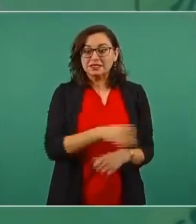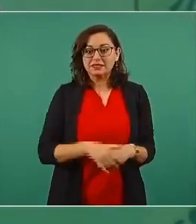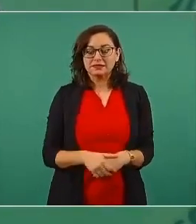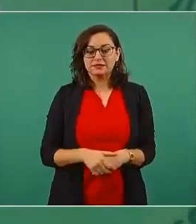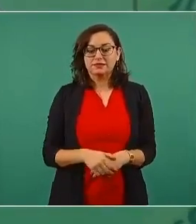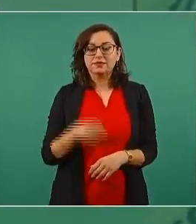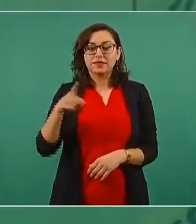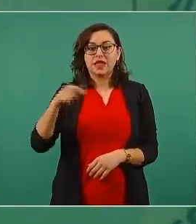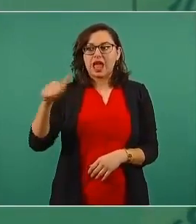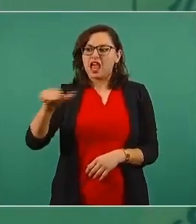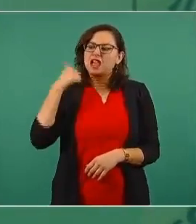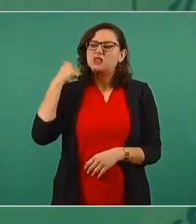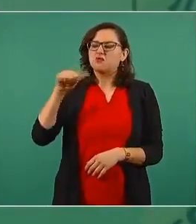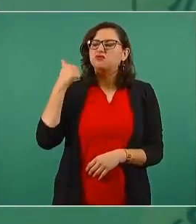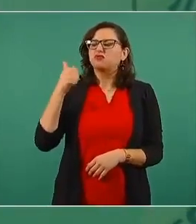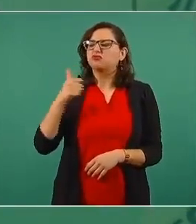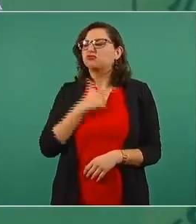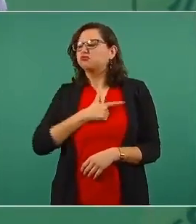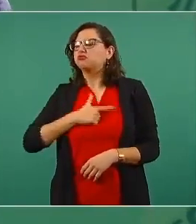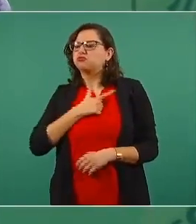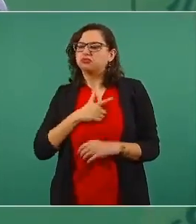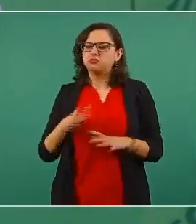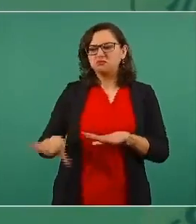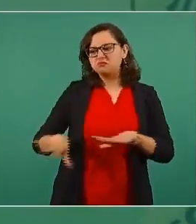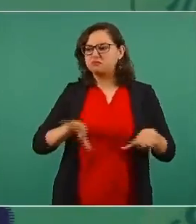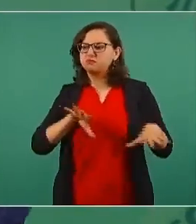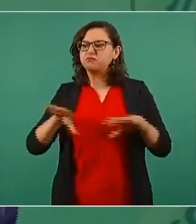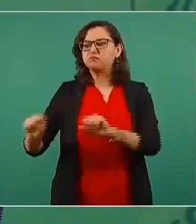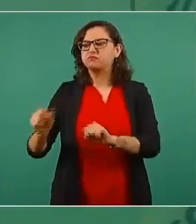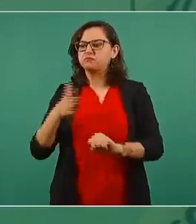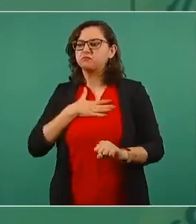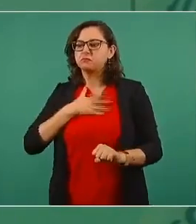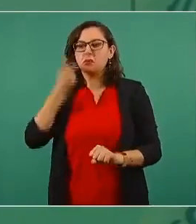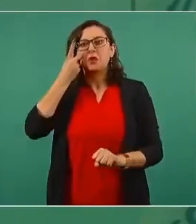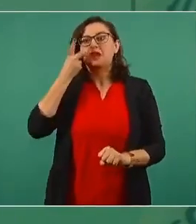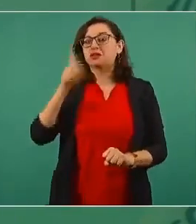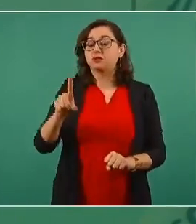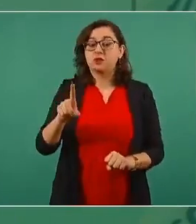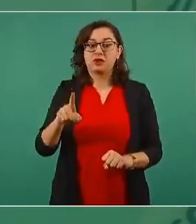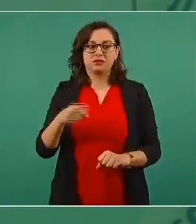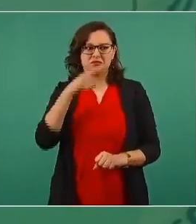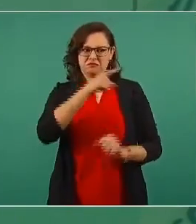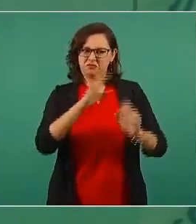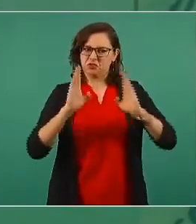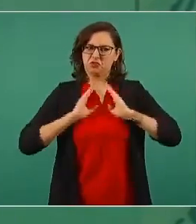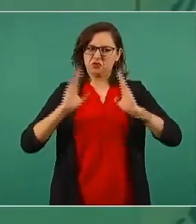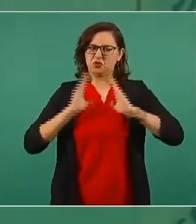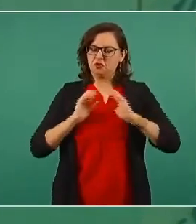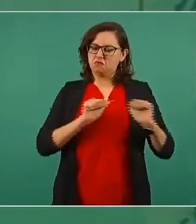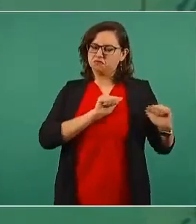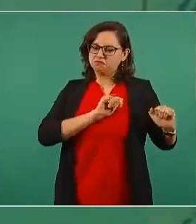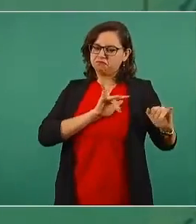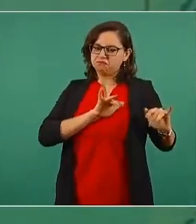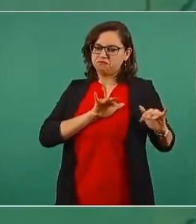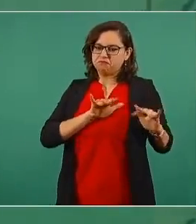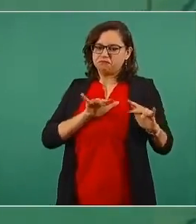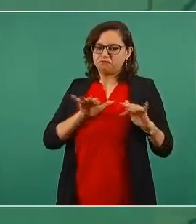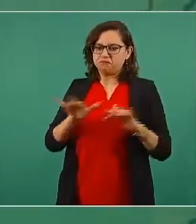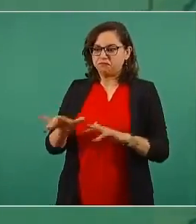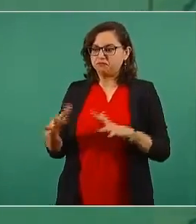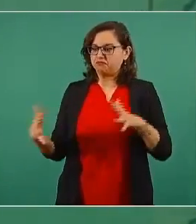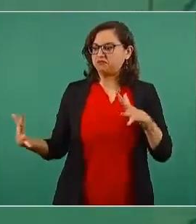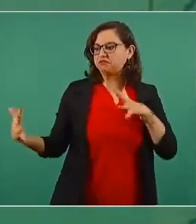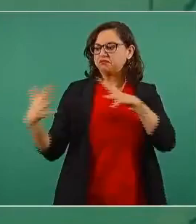Acapulco, no pudo, a pesar de que llevó miles de soldados, porque